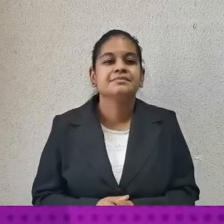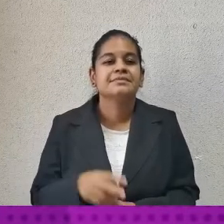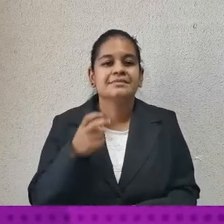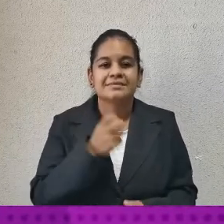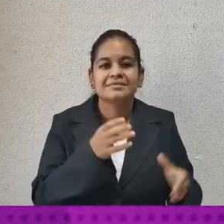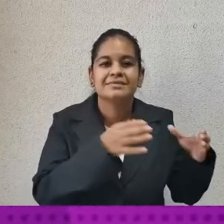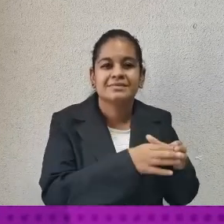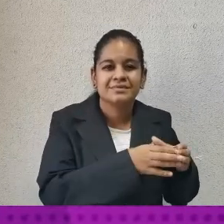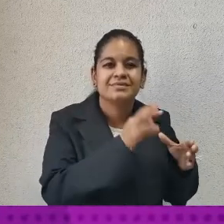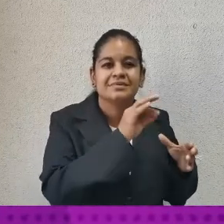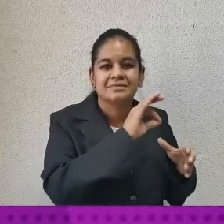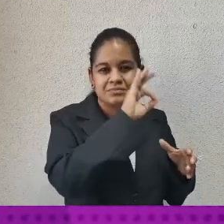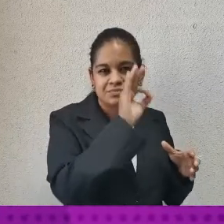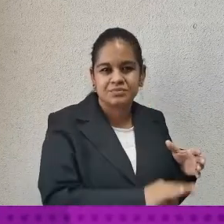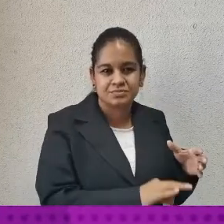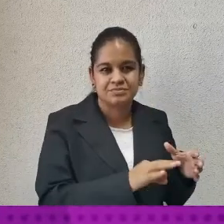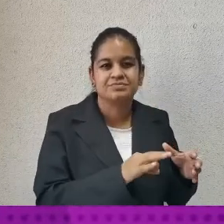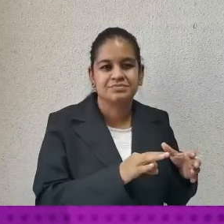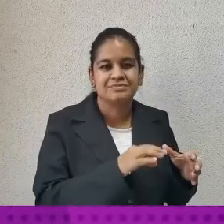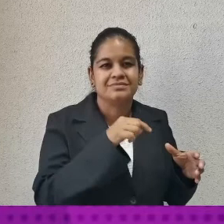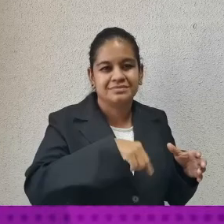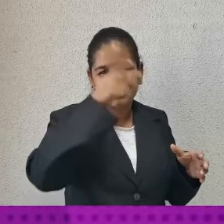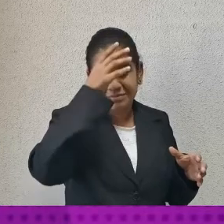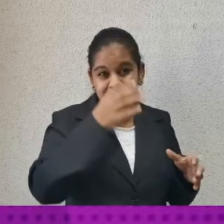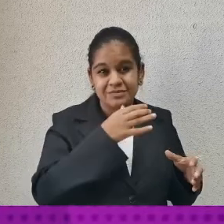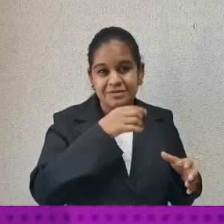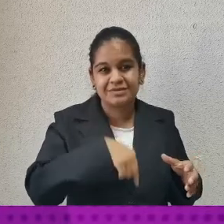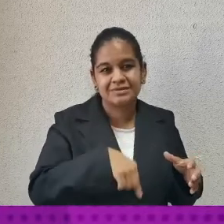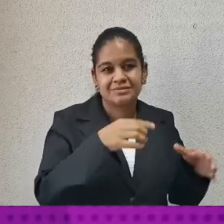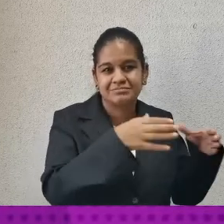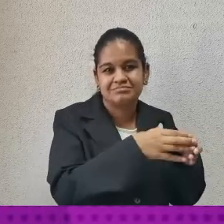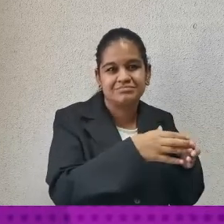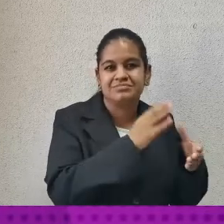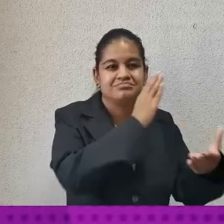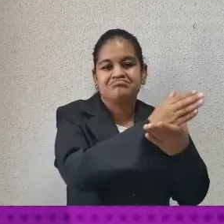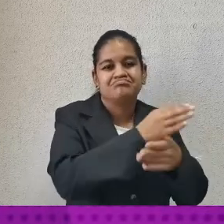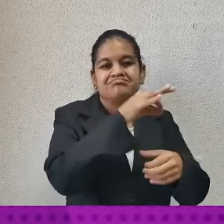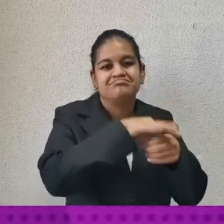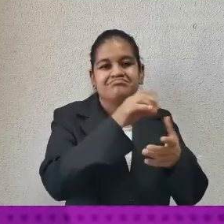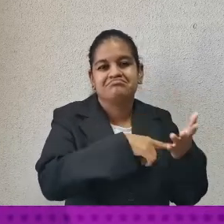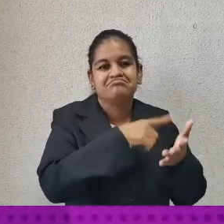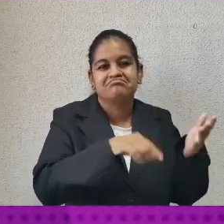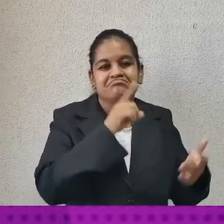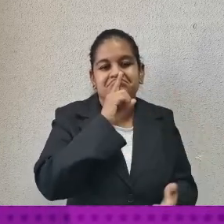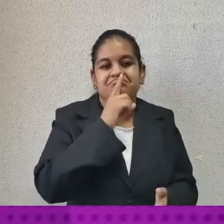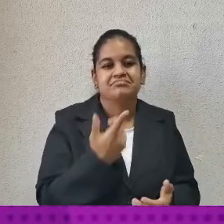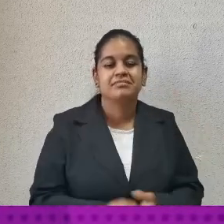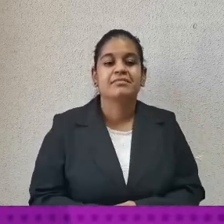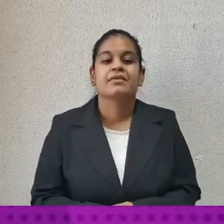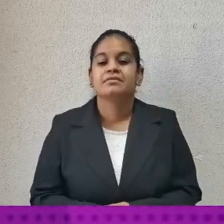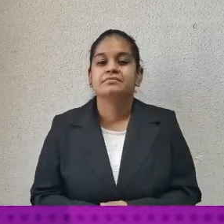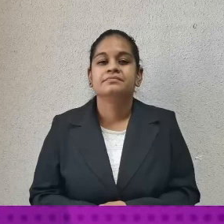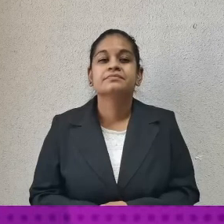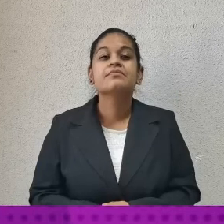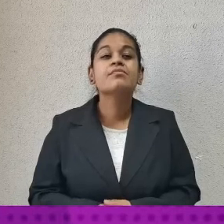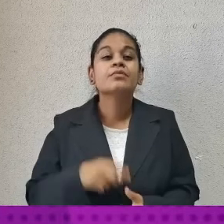ese 40% que en el caso de Coahuila no fue a votar. Y yo creo que una forma muy oportuna es la realización de este